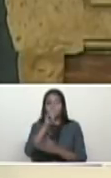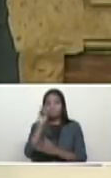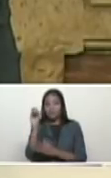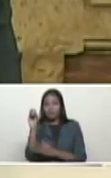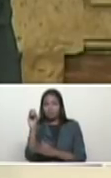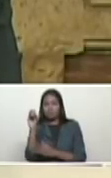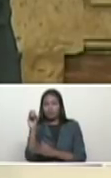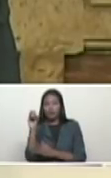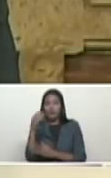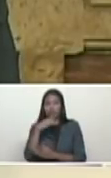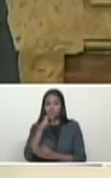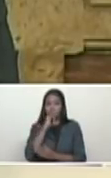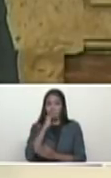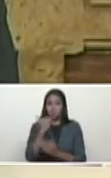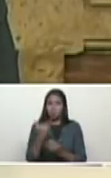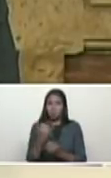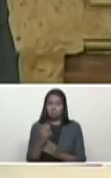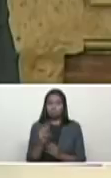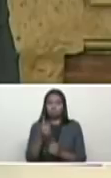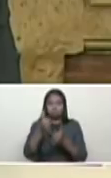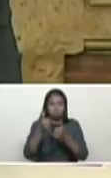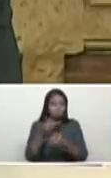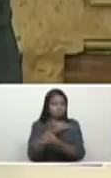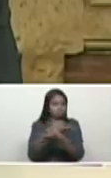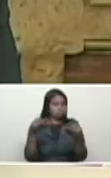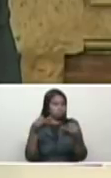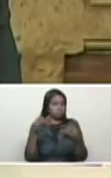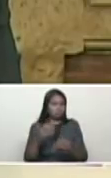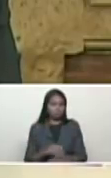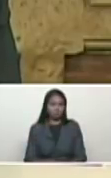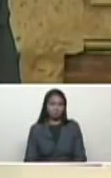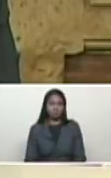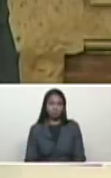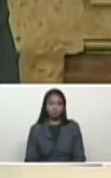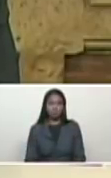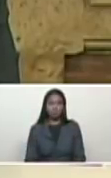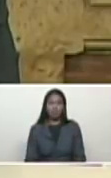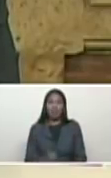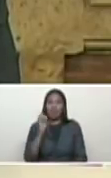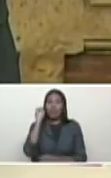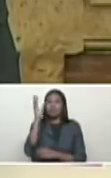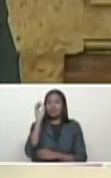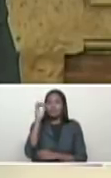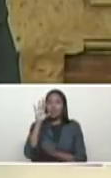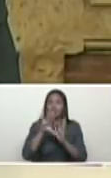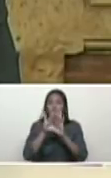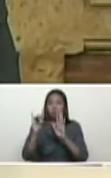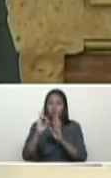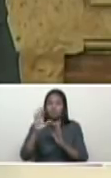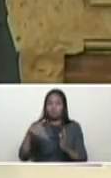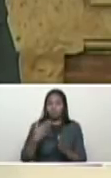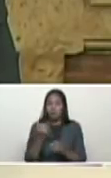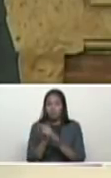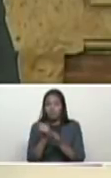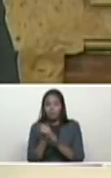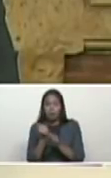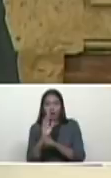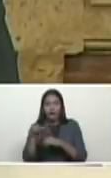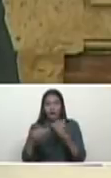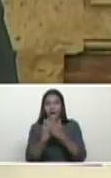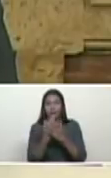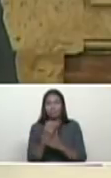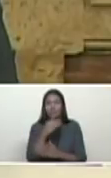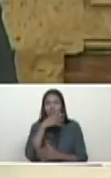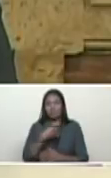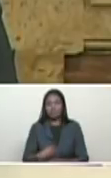tuve la información me parece muy bien que la asamblea constituyente esté hasta diciembre de